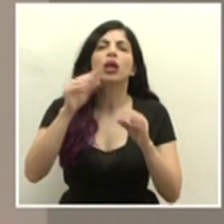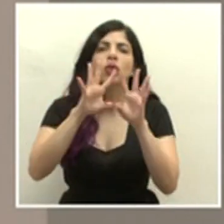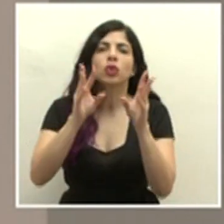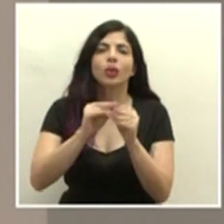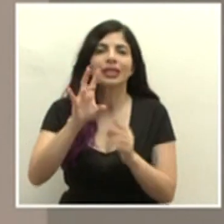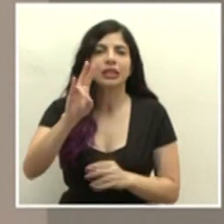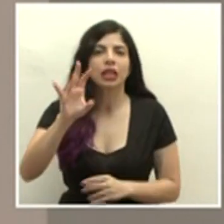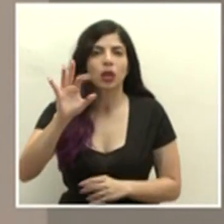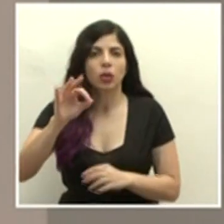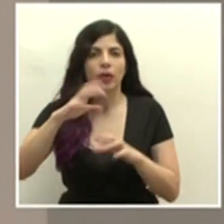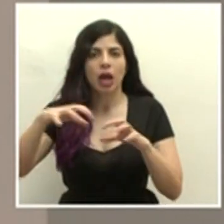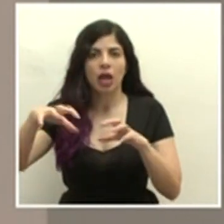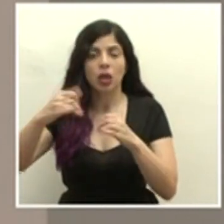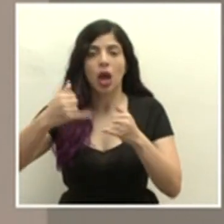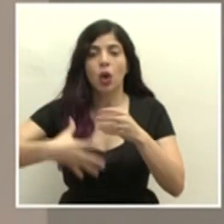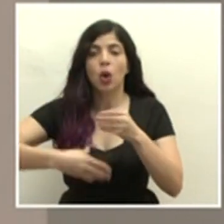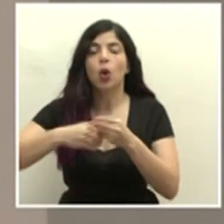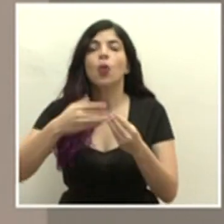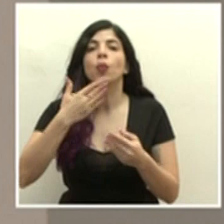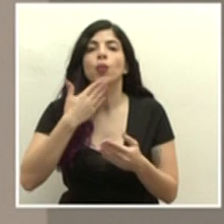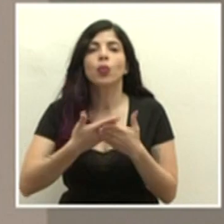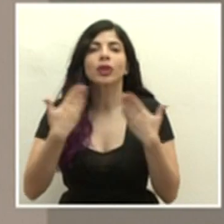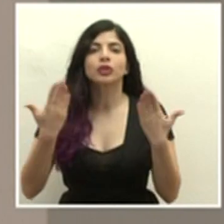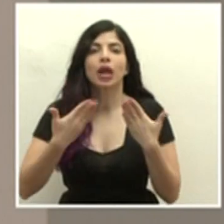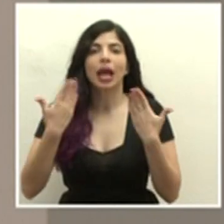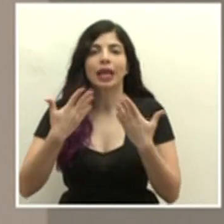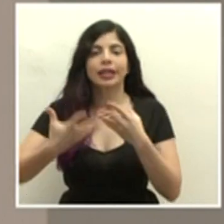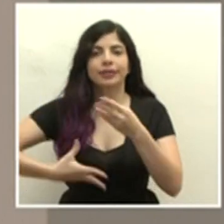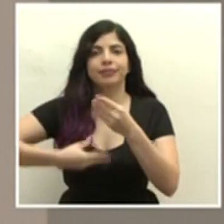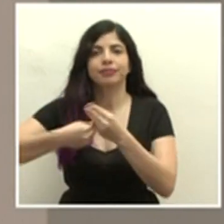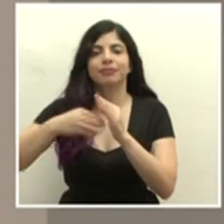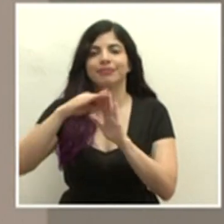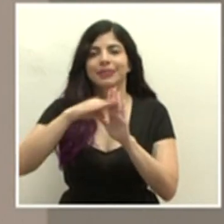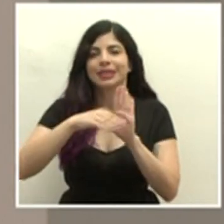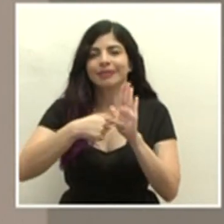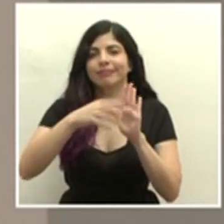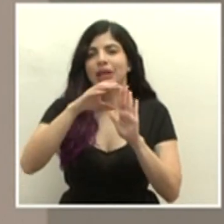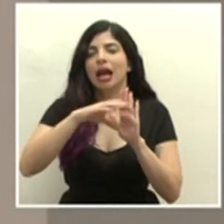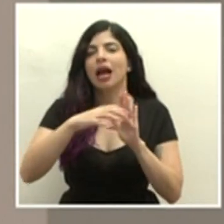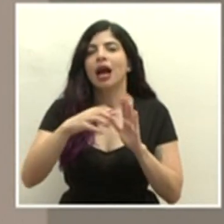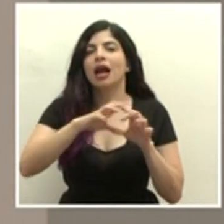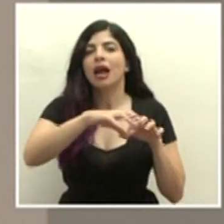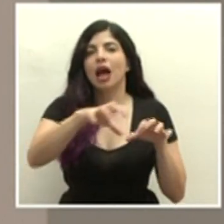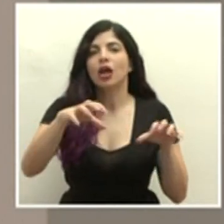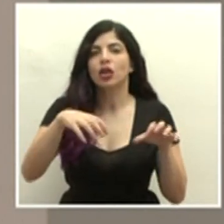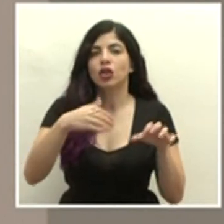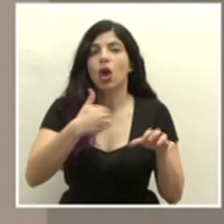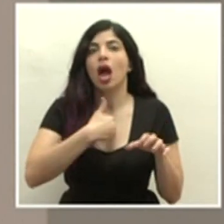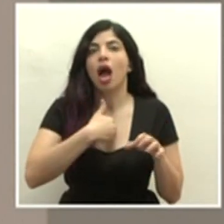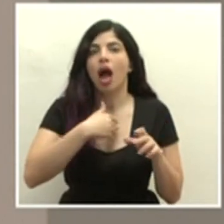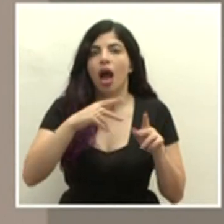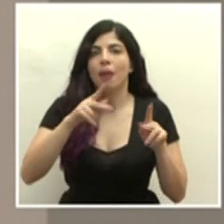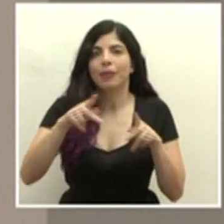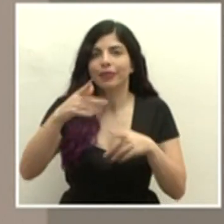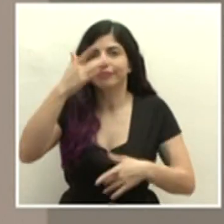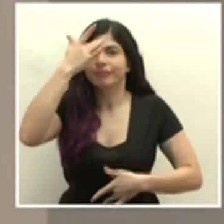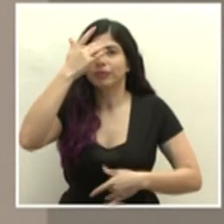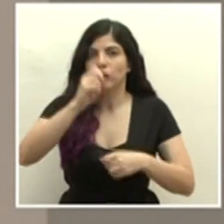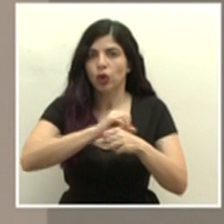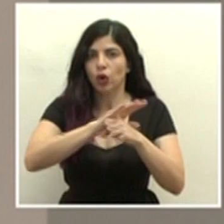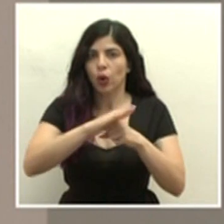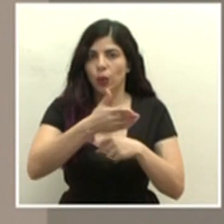79 cantones. Se está sumando Buenos Aires a la lista de cantones que reportan casos positivos por